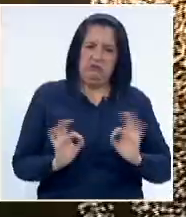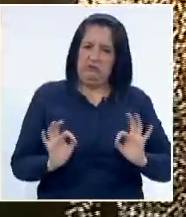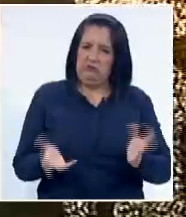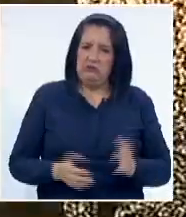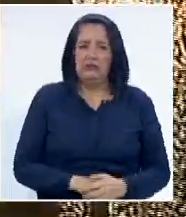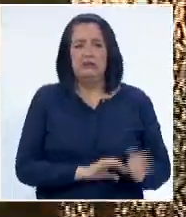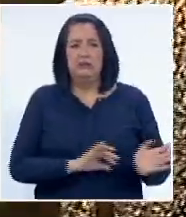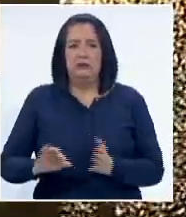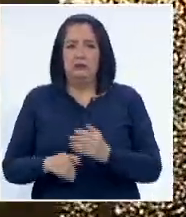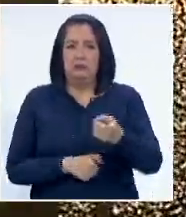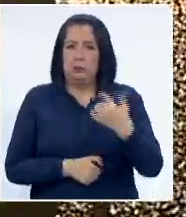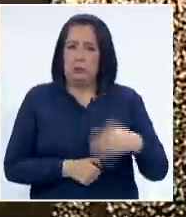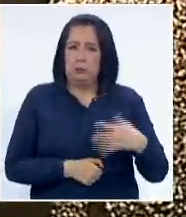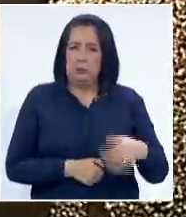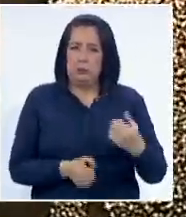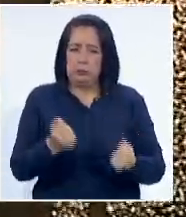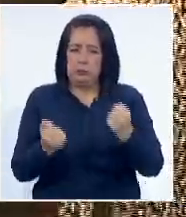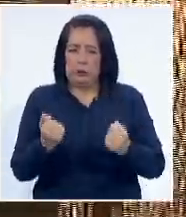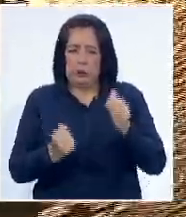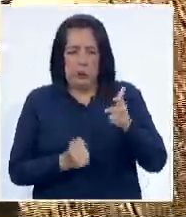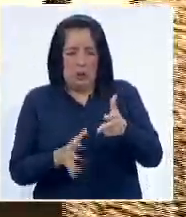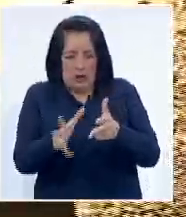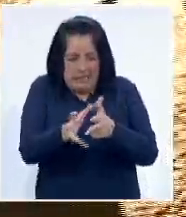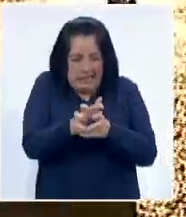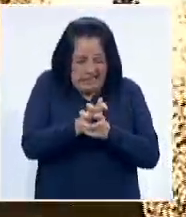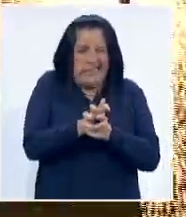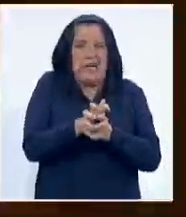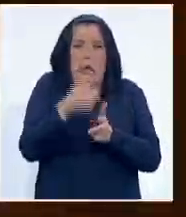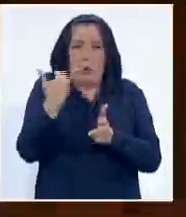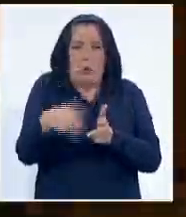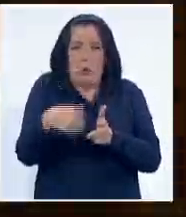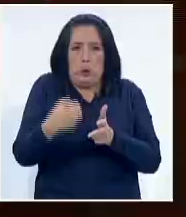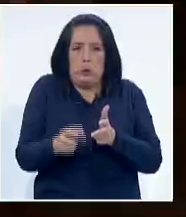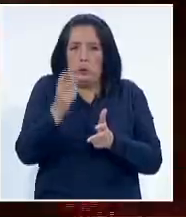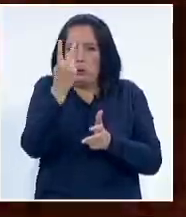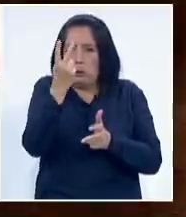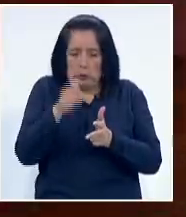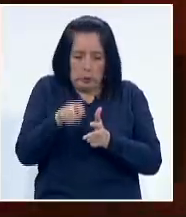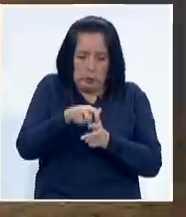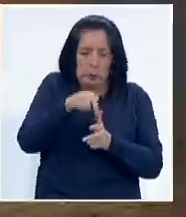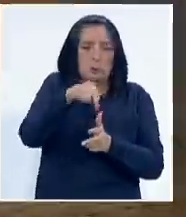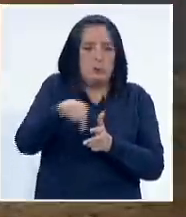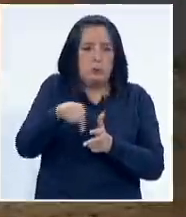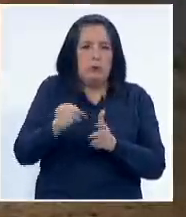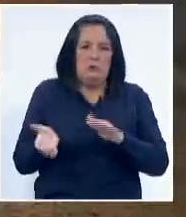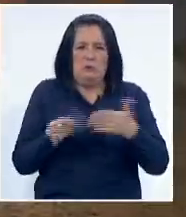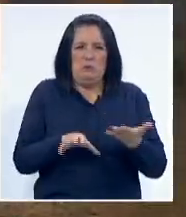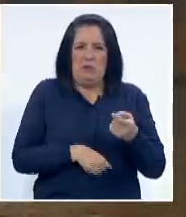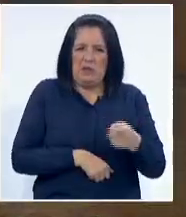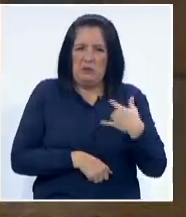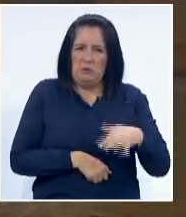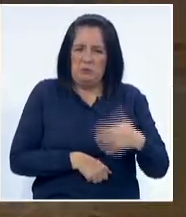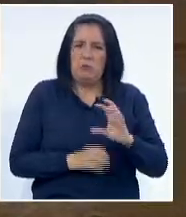La carrocería destruida evidenciaba el brutal impacto. Dos de los ocupantes de esta minivan perdieron la vida cuando el vehículo